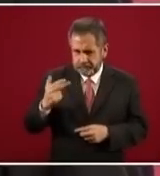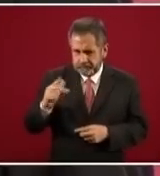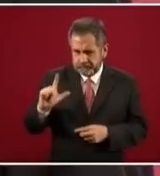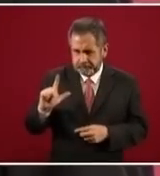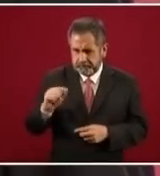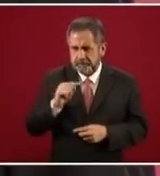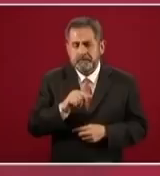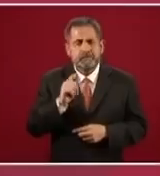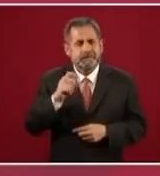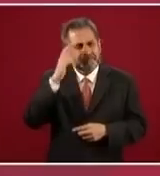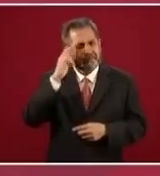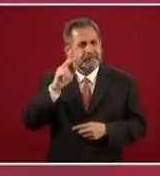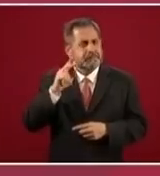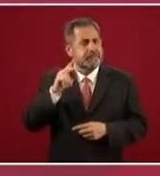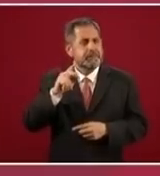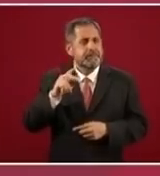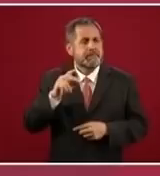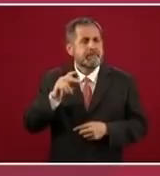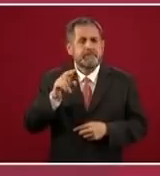el del viaducto,